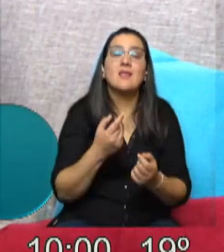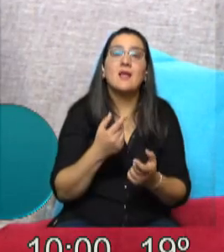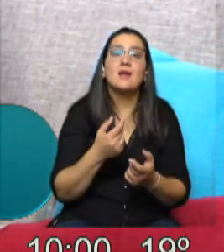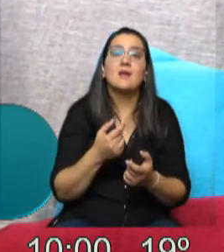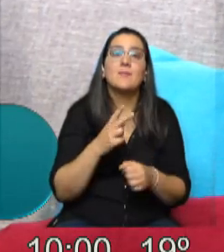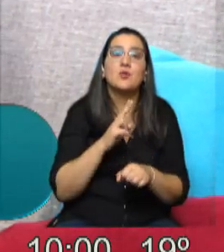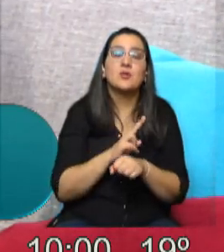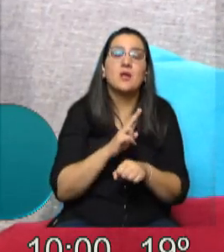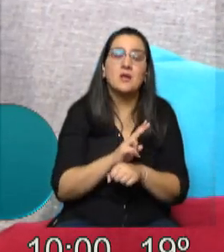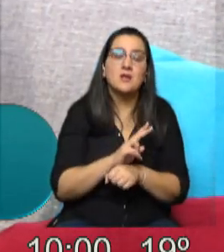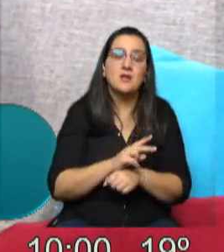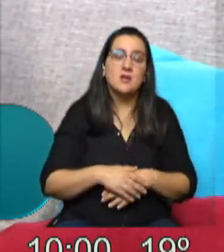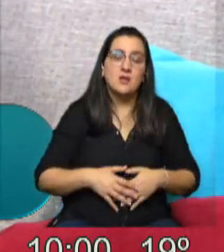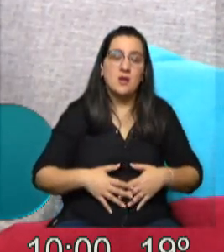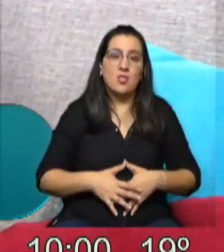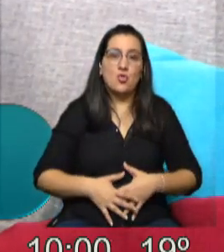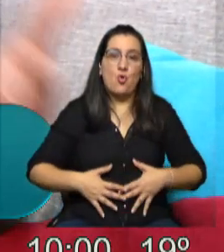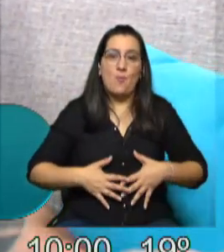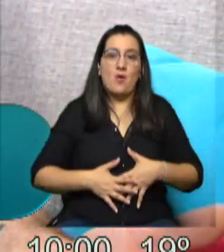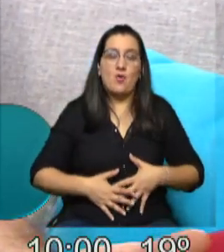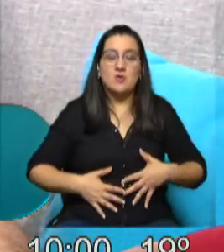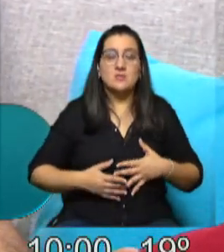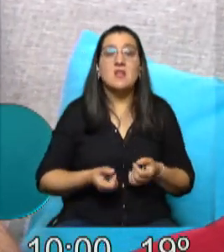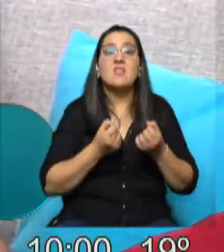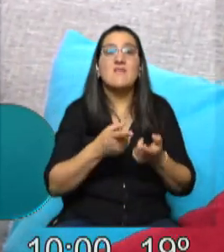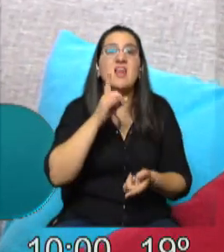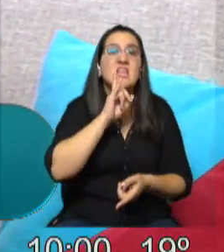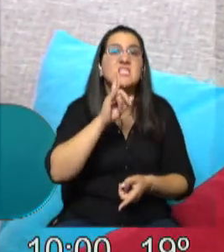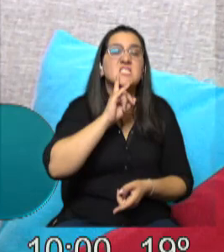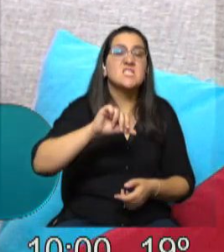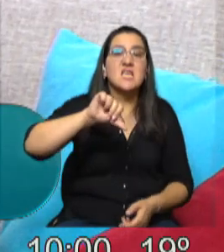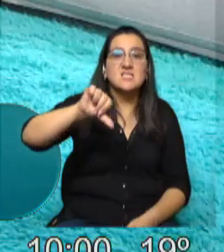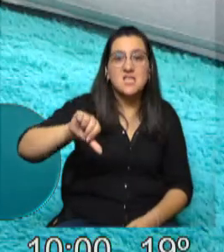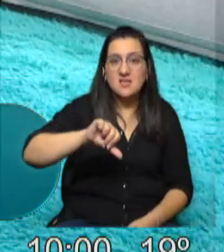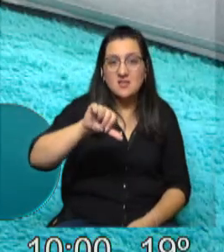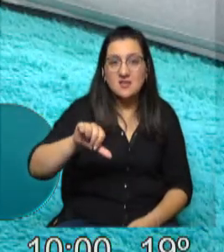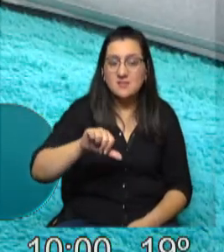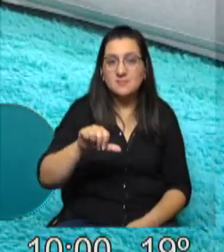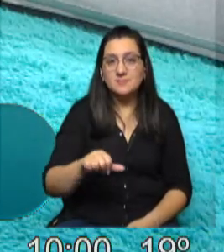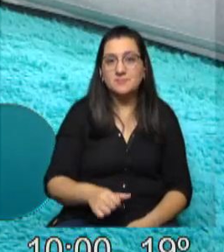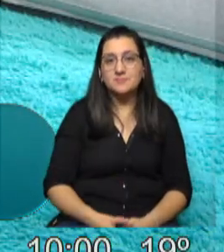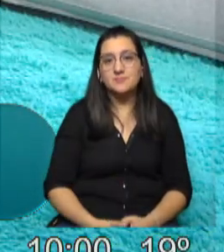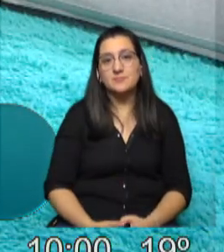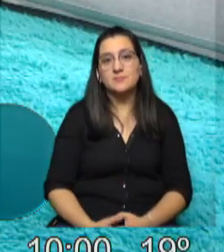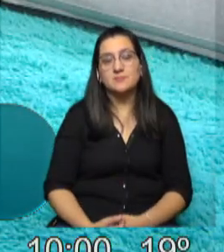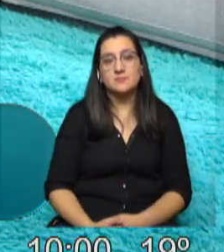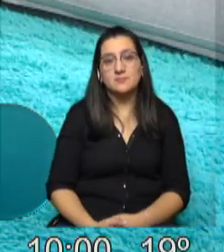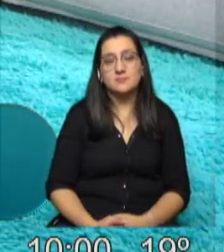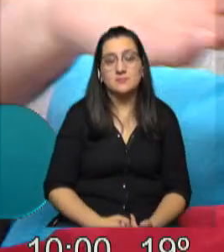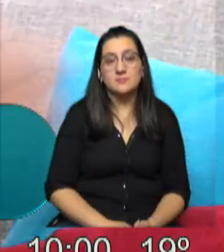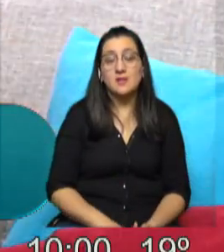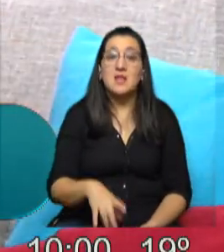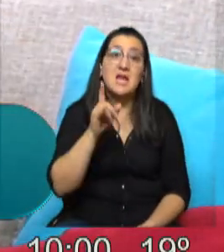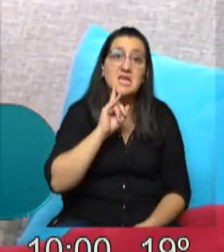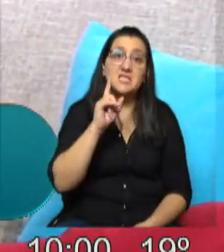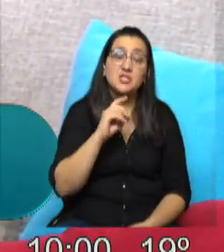de protegerle la mucosa intestinal y se le daba leche con aceite. ¿Qué? Se le daba leche